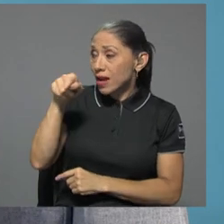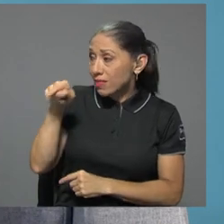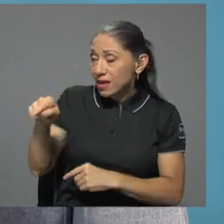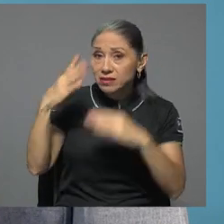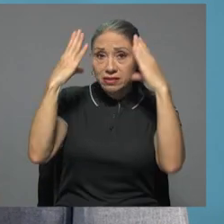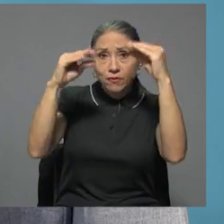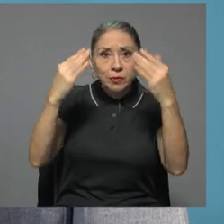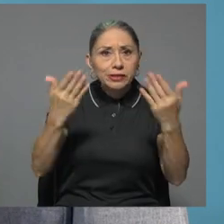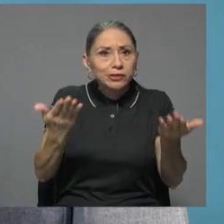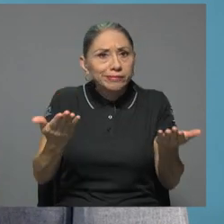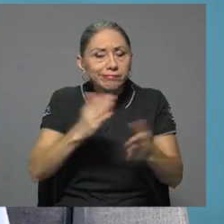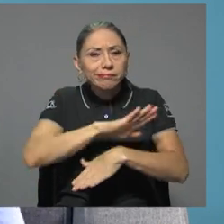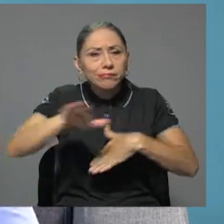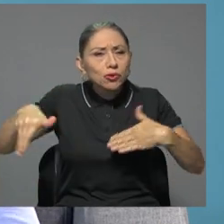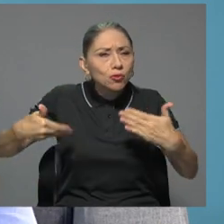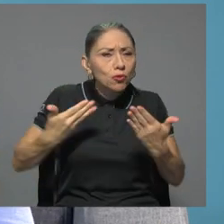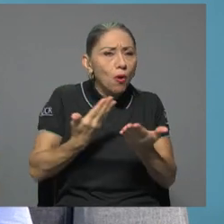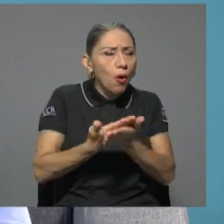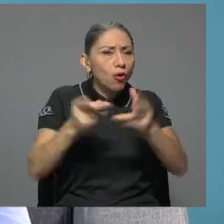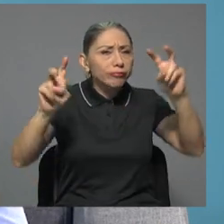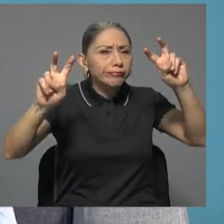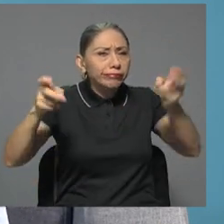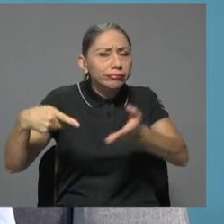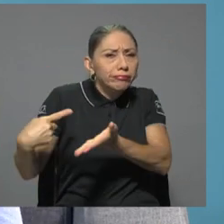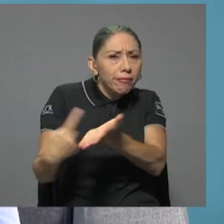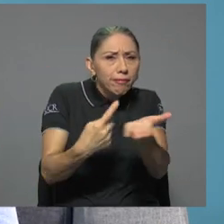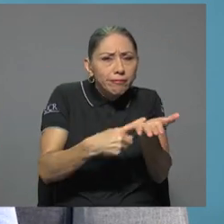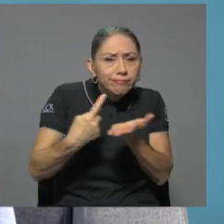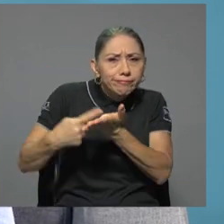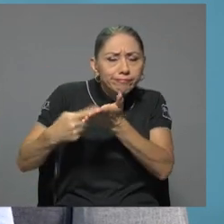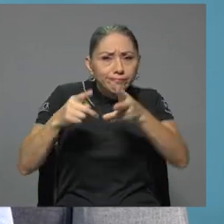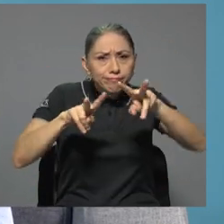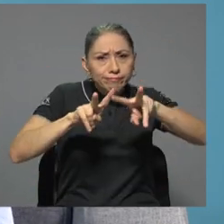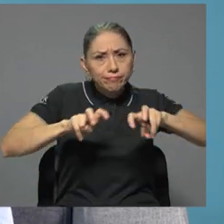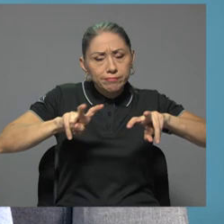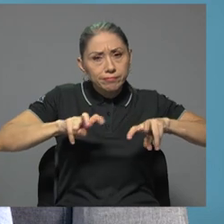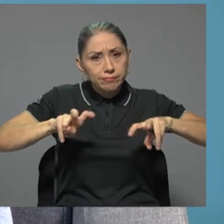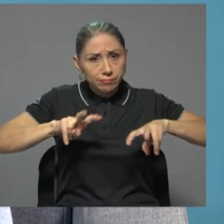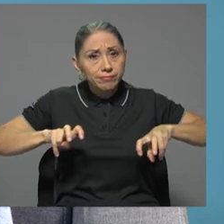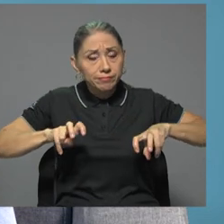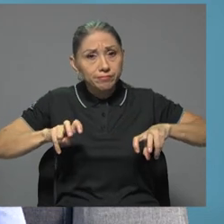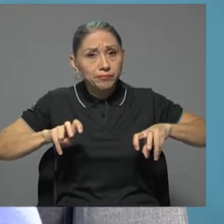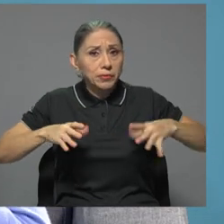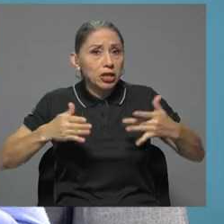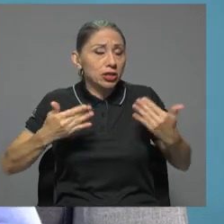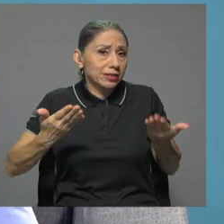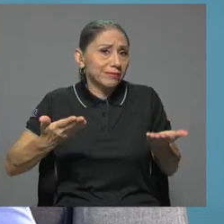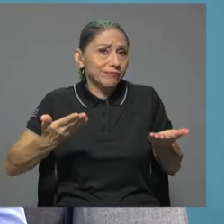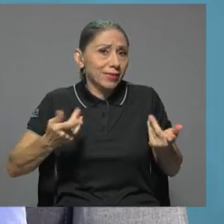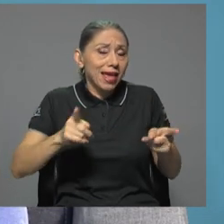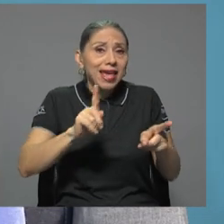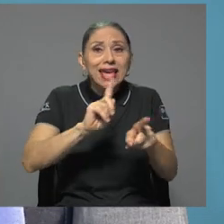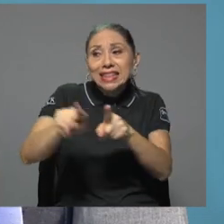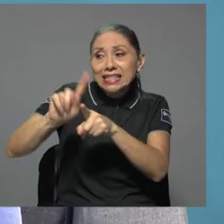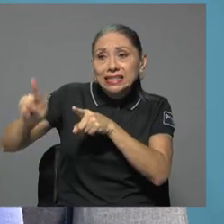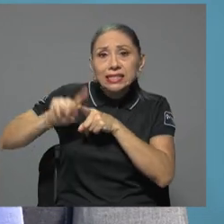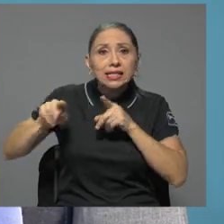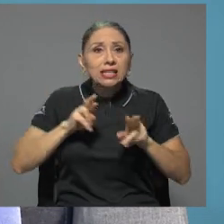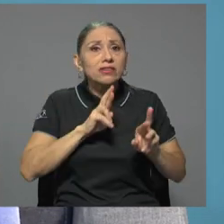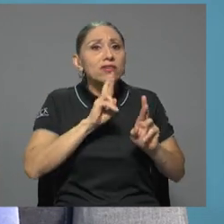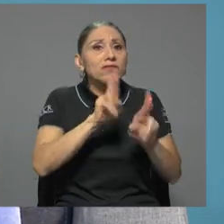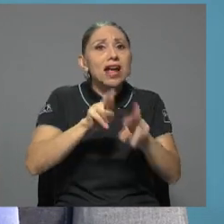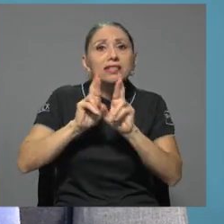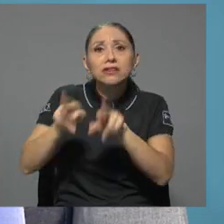todo el análisis que hay posterior y las posibilidades de las distintas reacciones que han habido a nivel